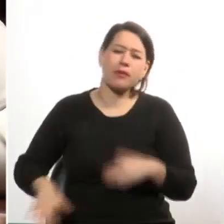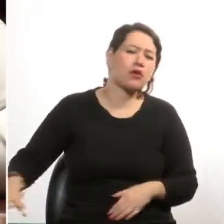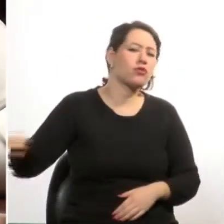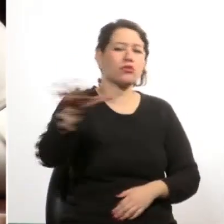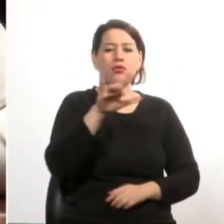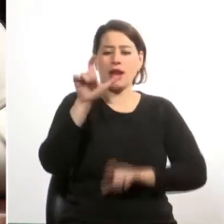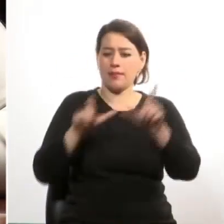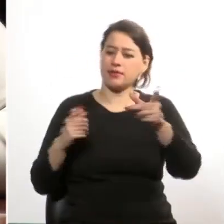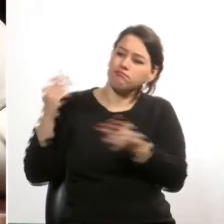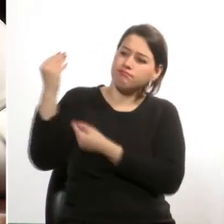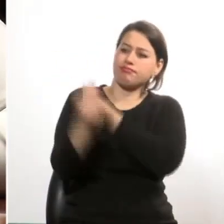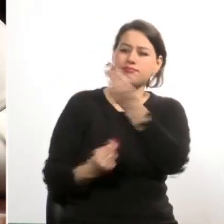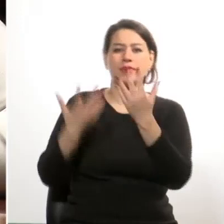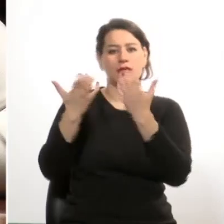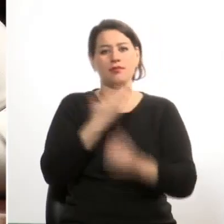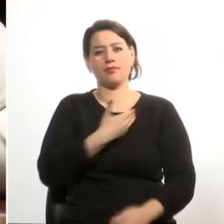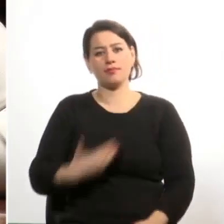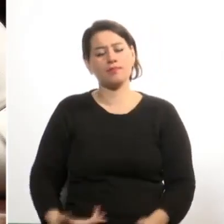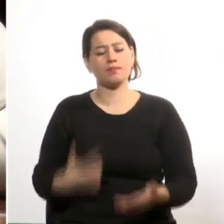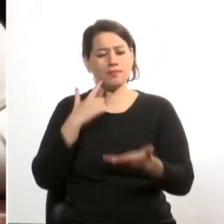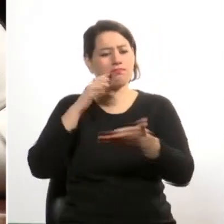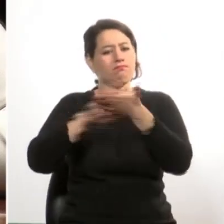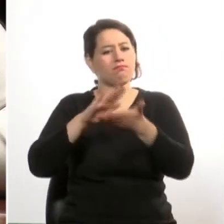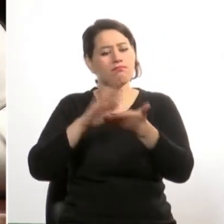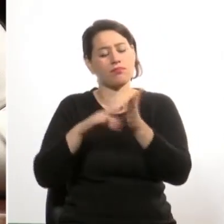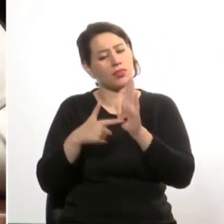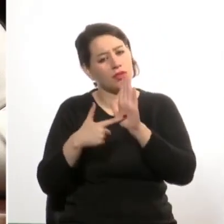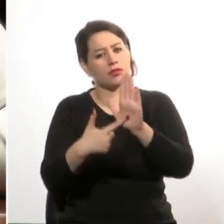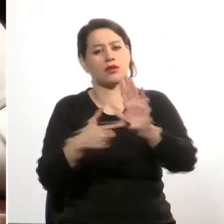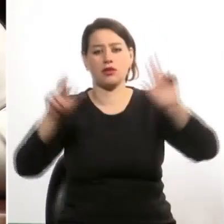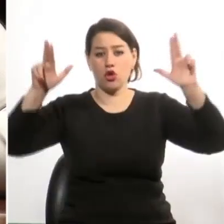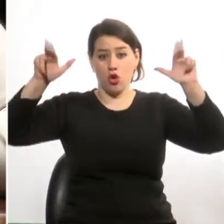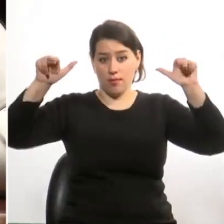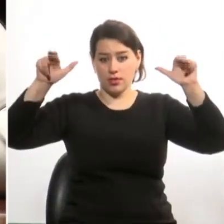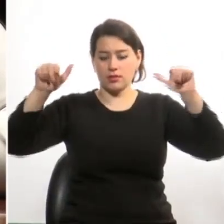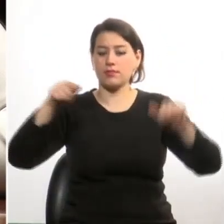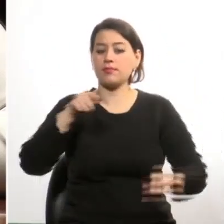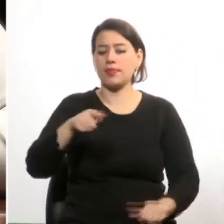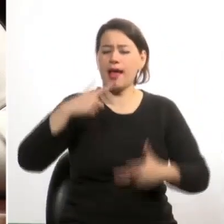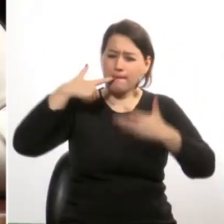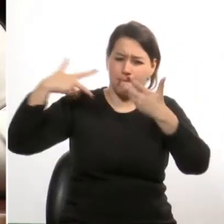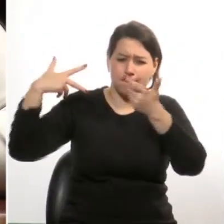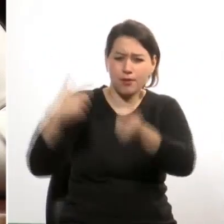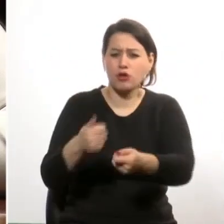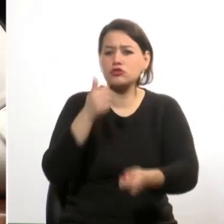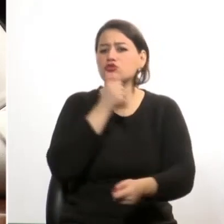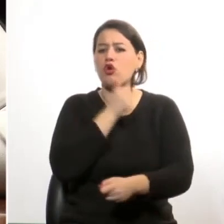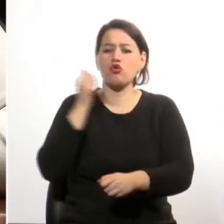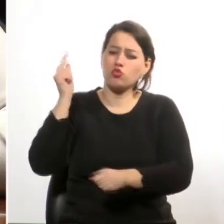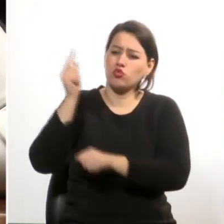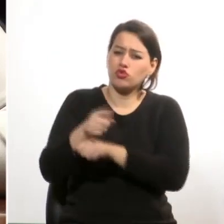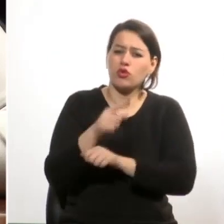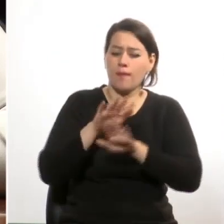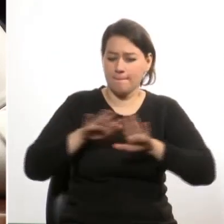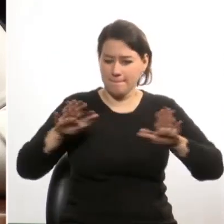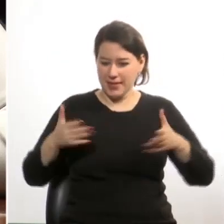candidatos a la presidencia, estableció públicamente, comillas, El apoyo a las resoluciones tomadas en la